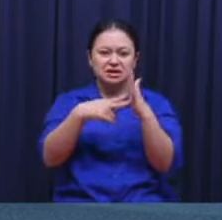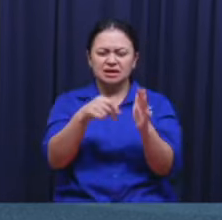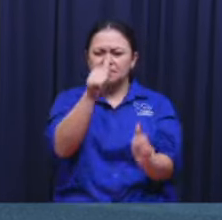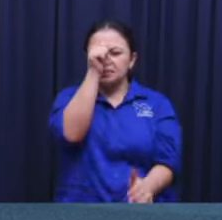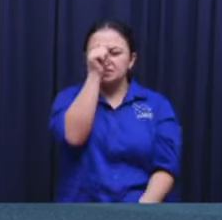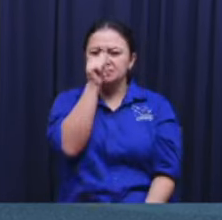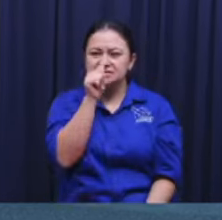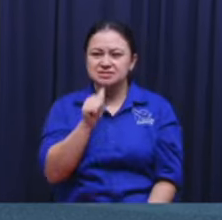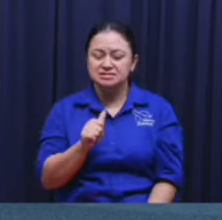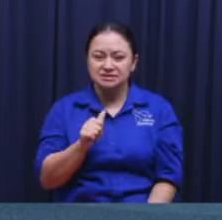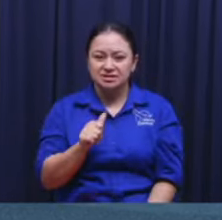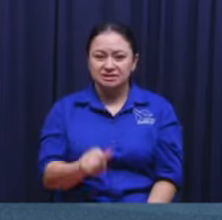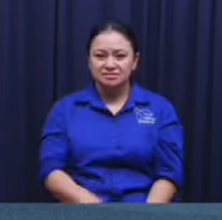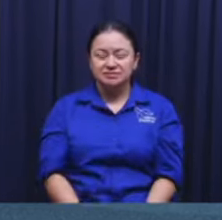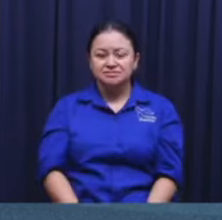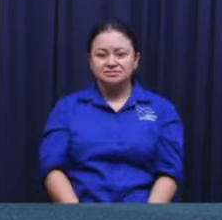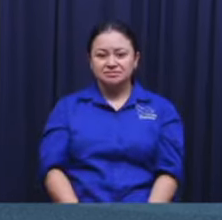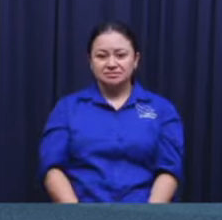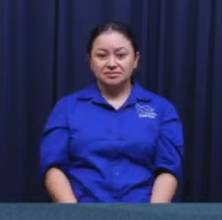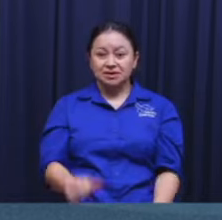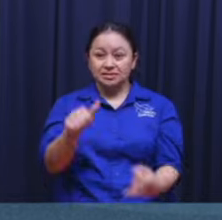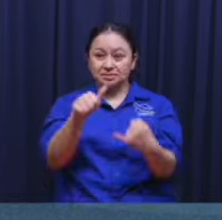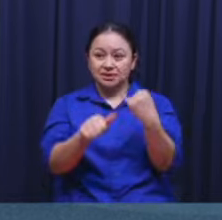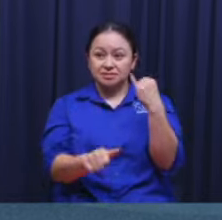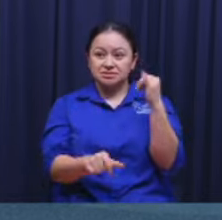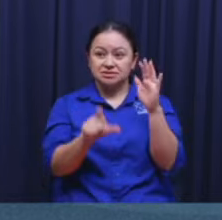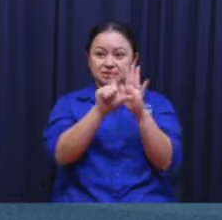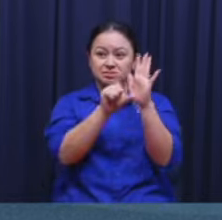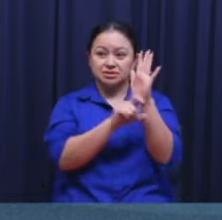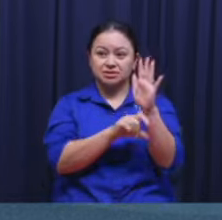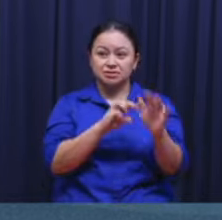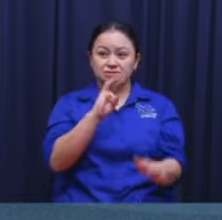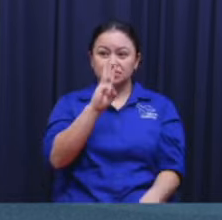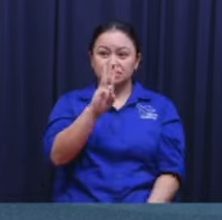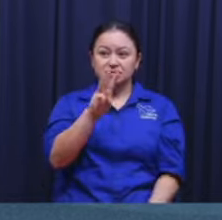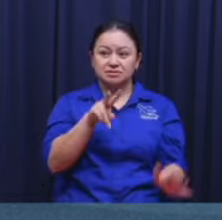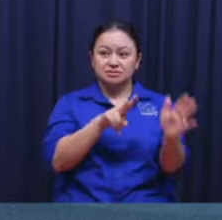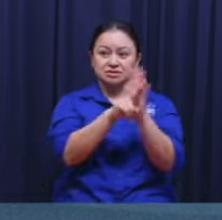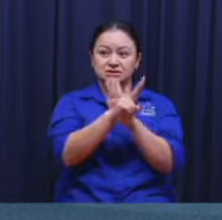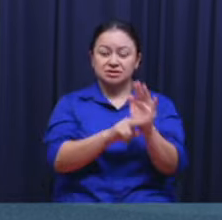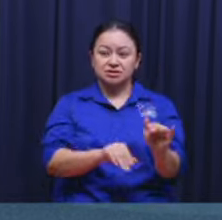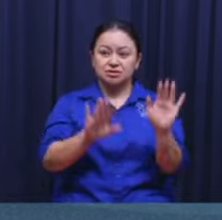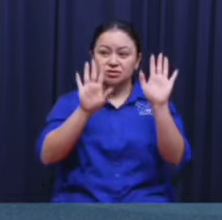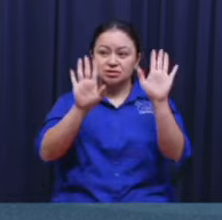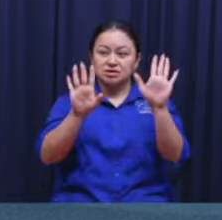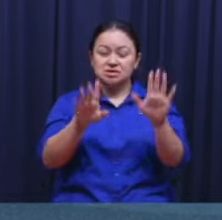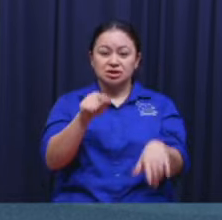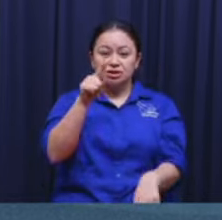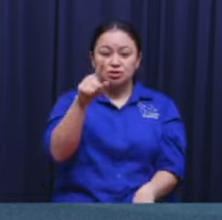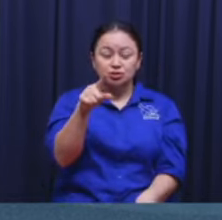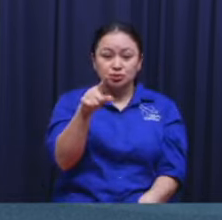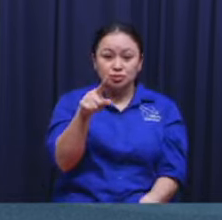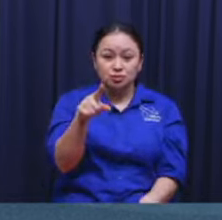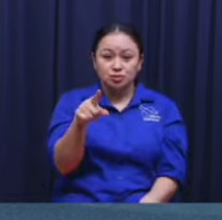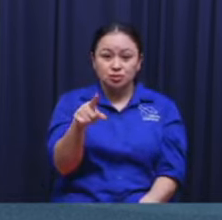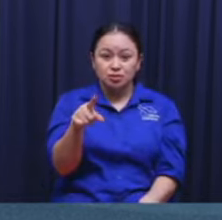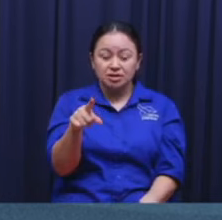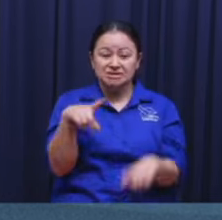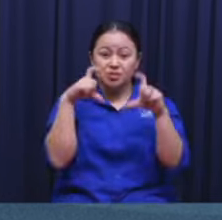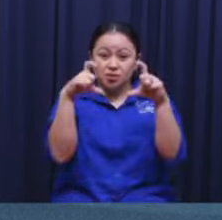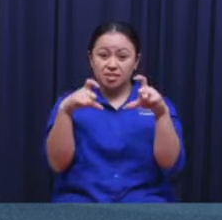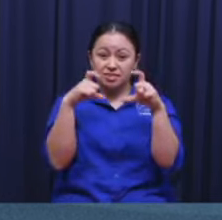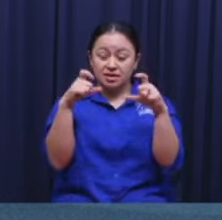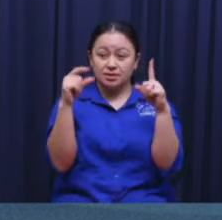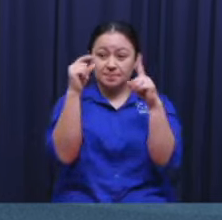Apocalipsis 3:10, esta es la Biblia textual. Por cuanto has guardado la palabra de mi paciencia.